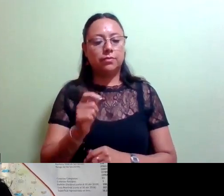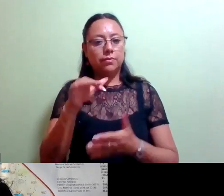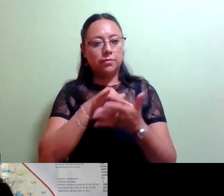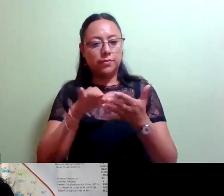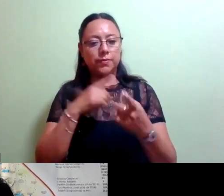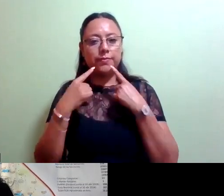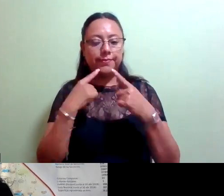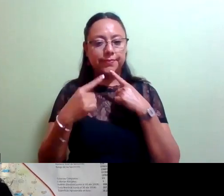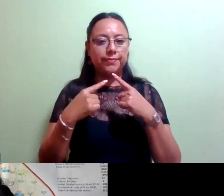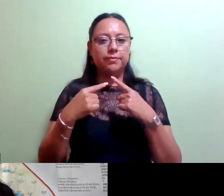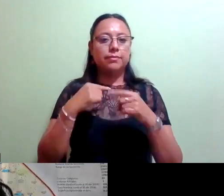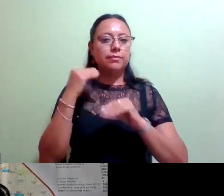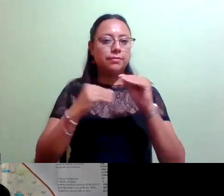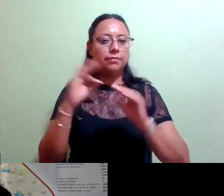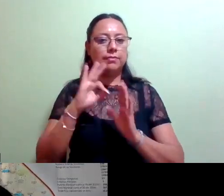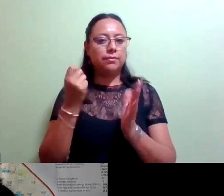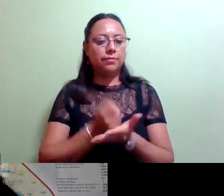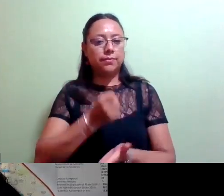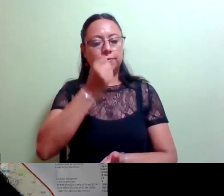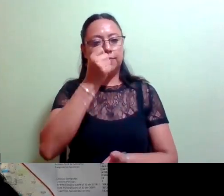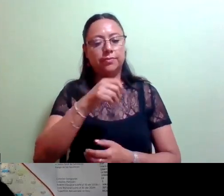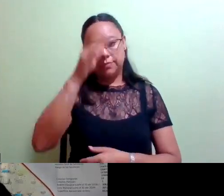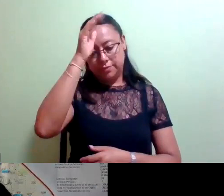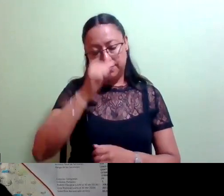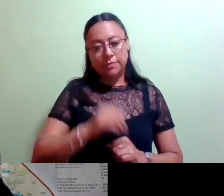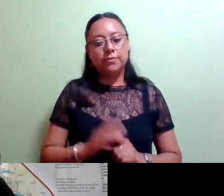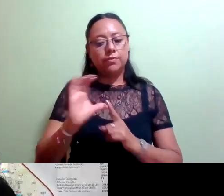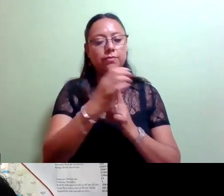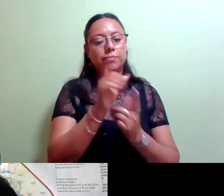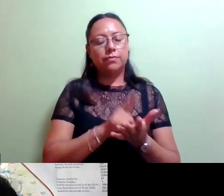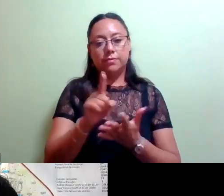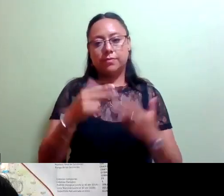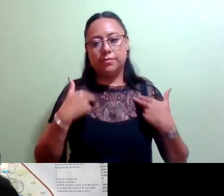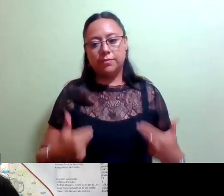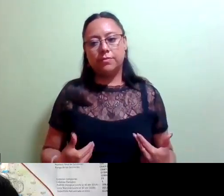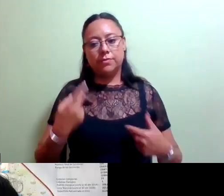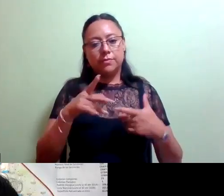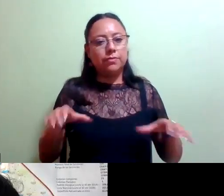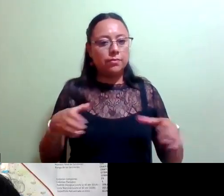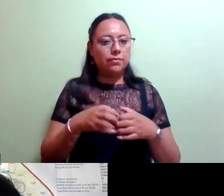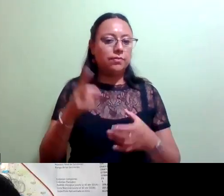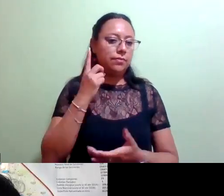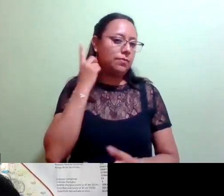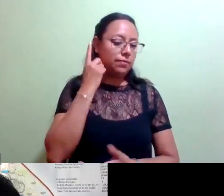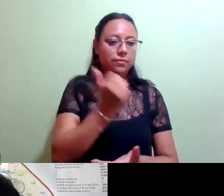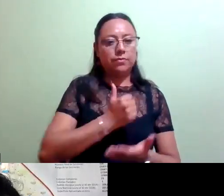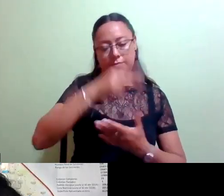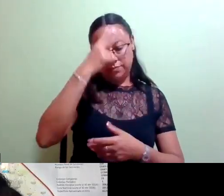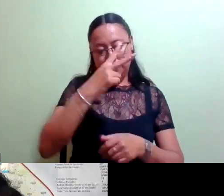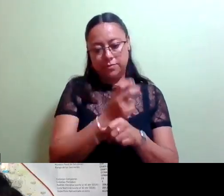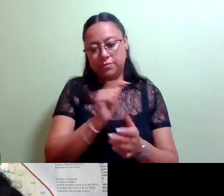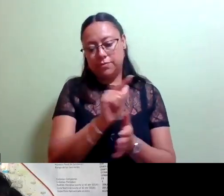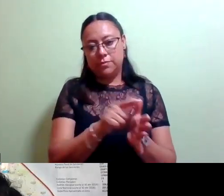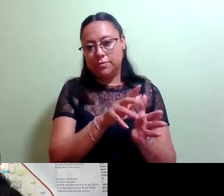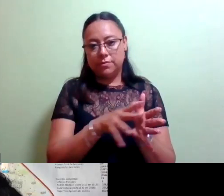lectura, discusión y en su caso aprobación del acuerdo de la Comisión de Derechos Humanos del Congreso de la Ciudad de México, segunda